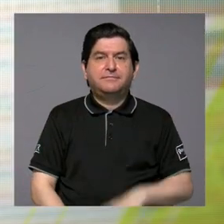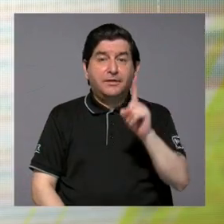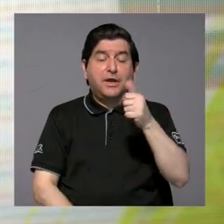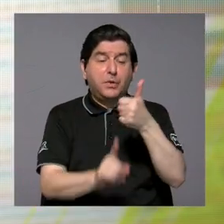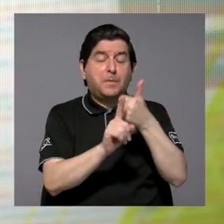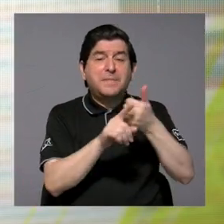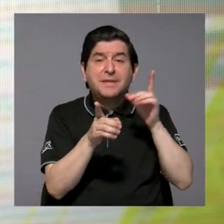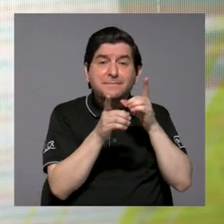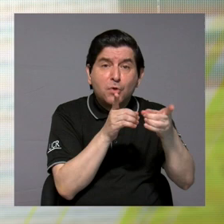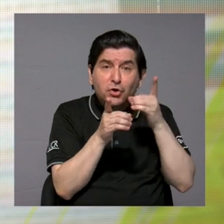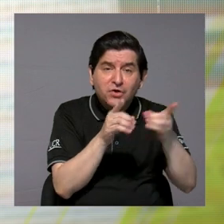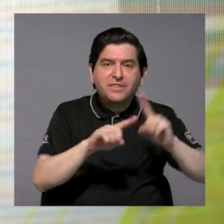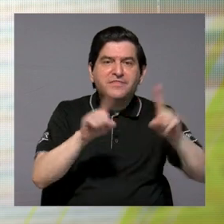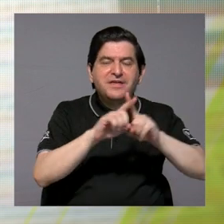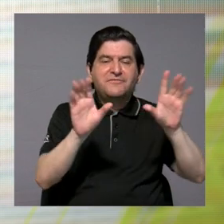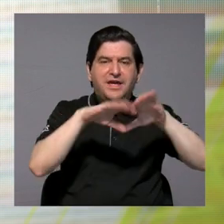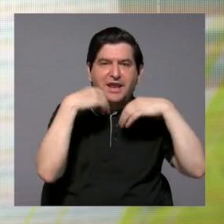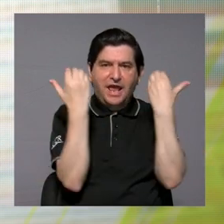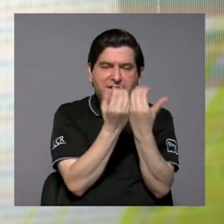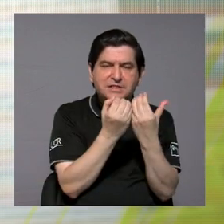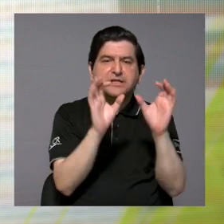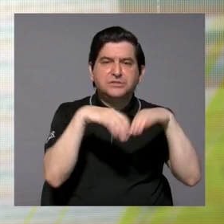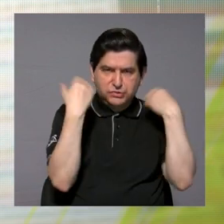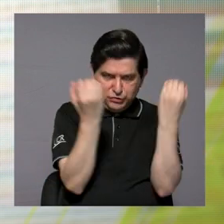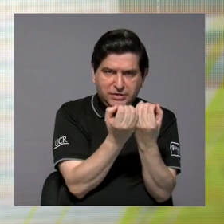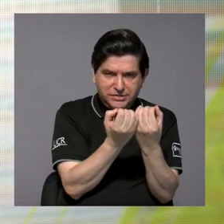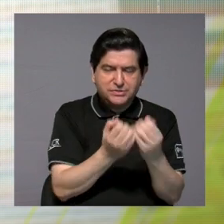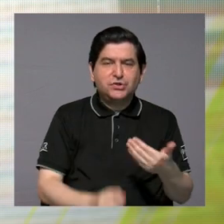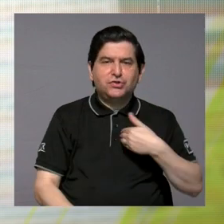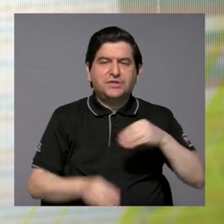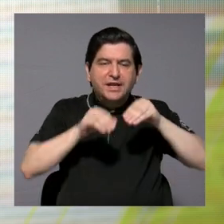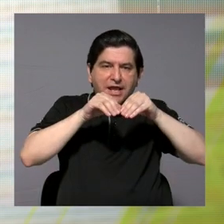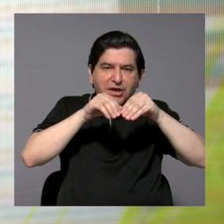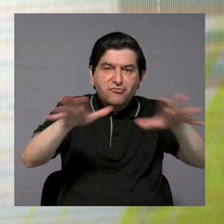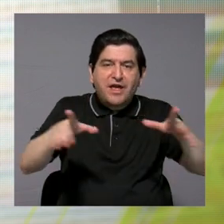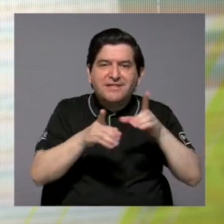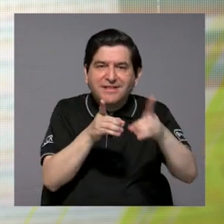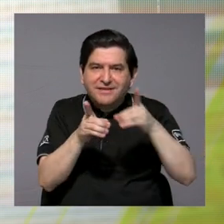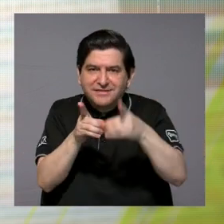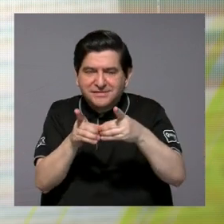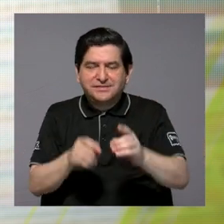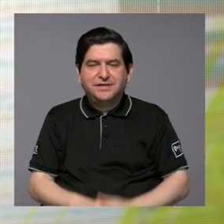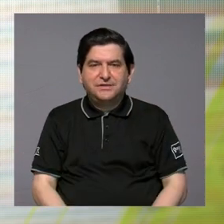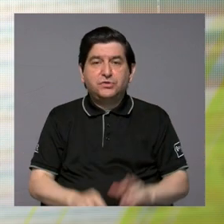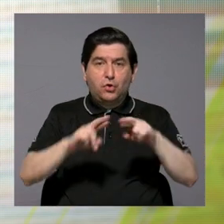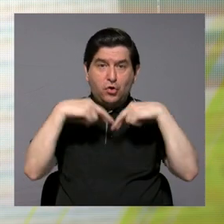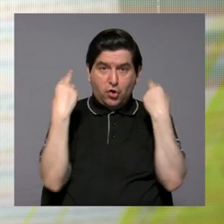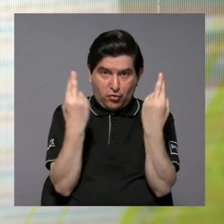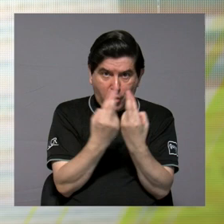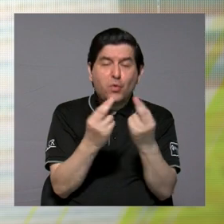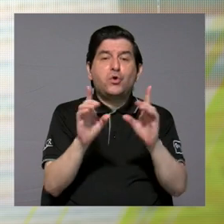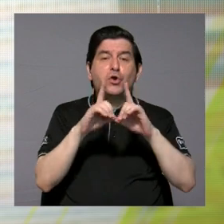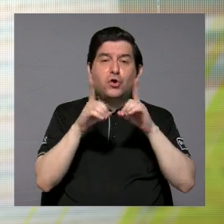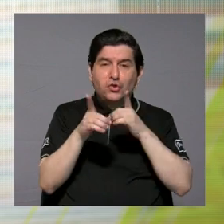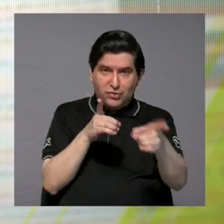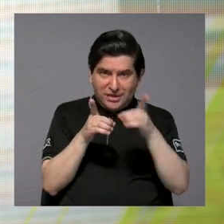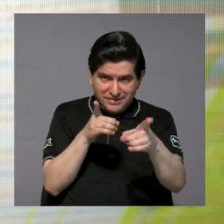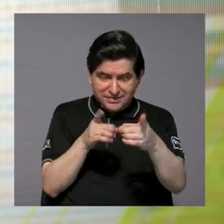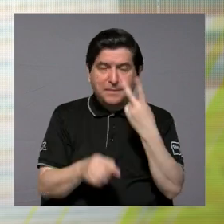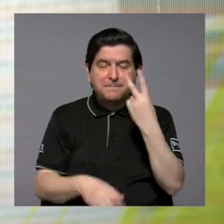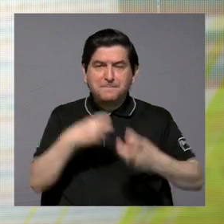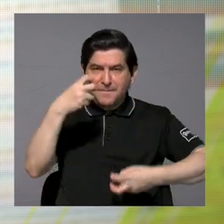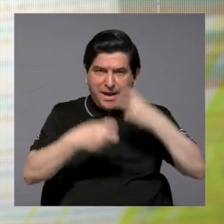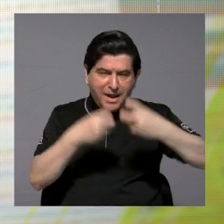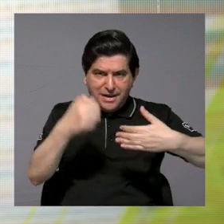mismo Distrito hay varios comités organizados Entonces tenemos una red distrital Entonces nos reunimos como distrito y también vemos los la